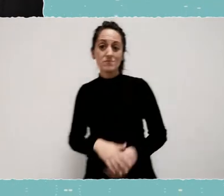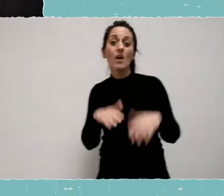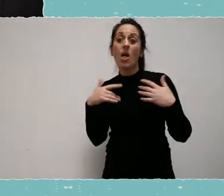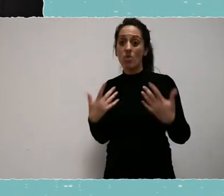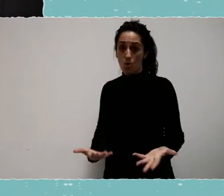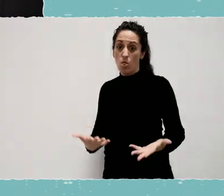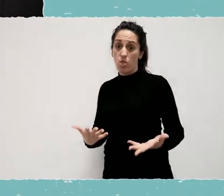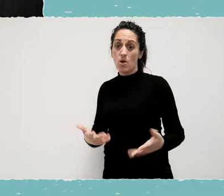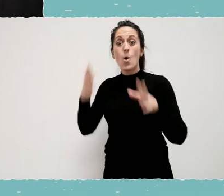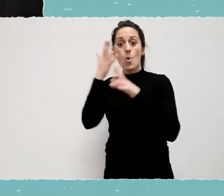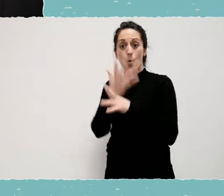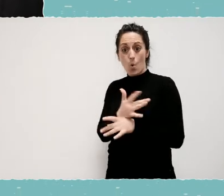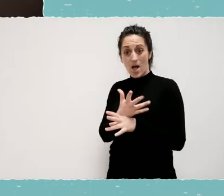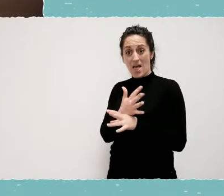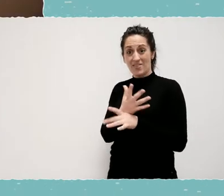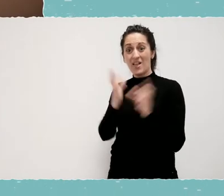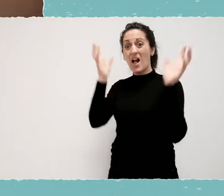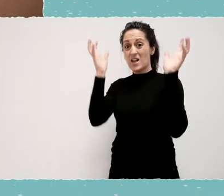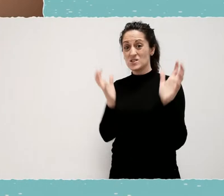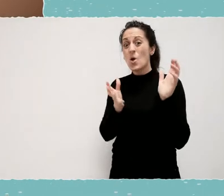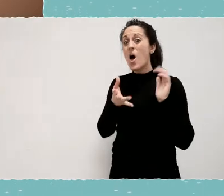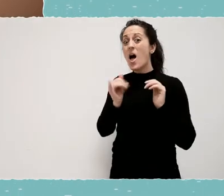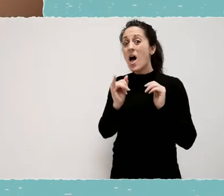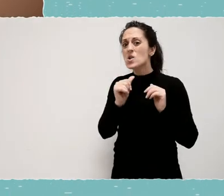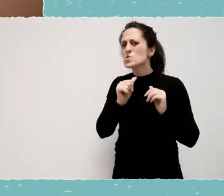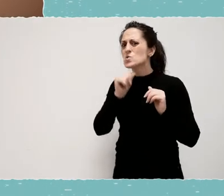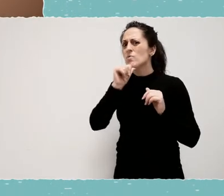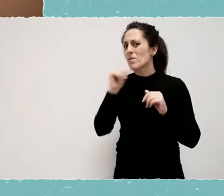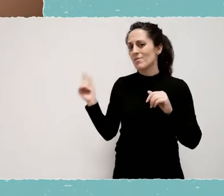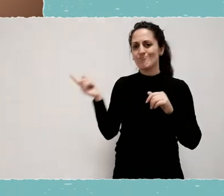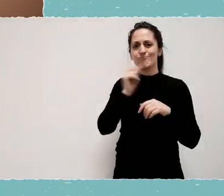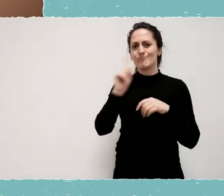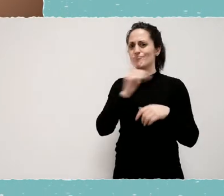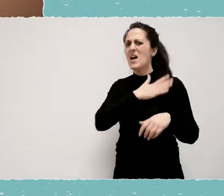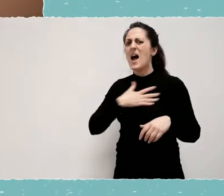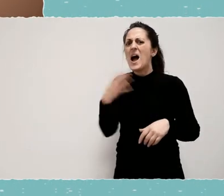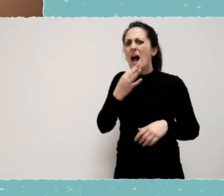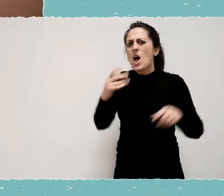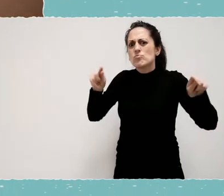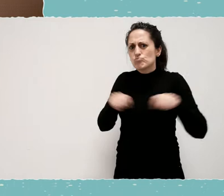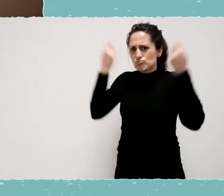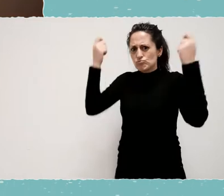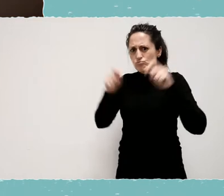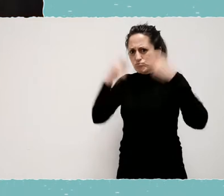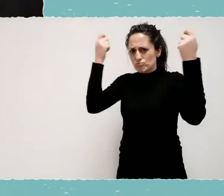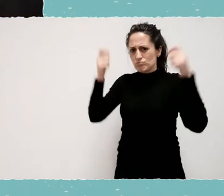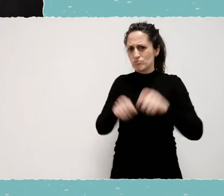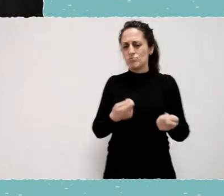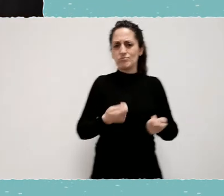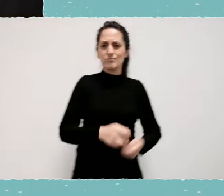Foi o conto que os xoguetes que había no castelo non lle eran suficientes, pois gustáballe romperlos.